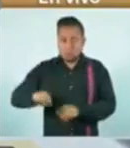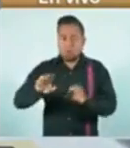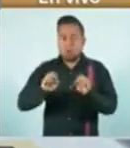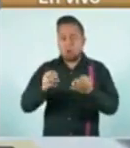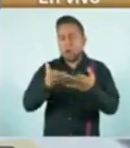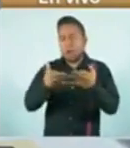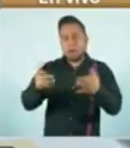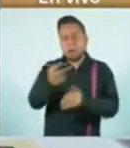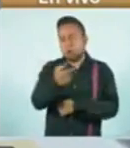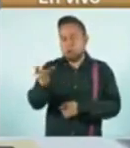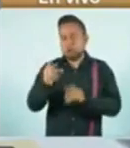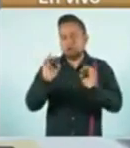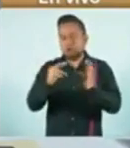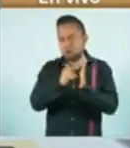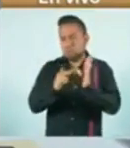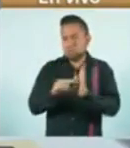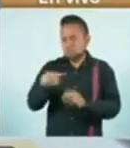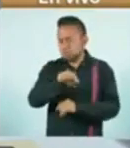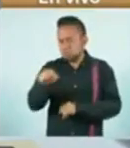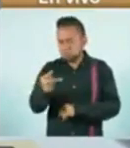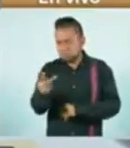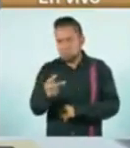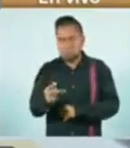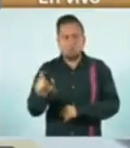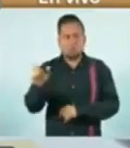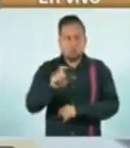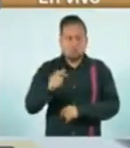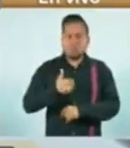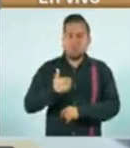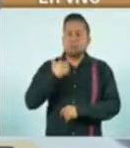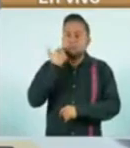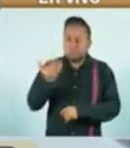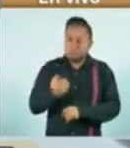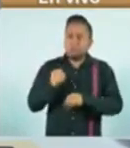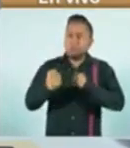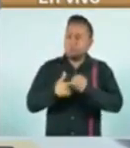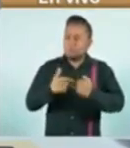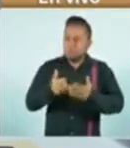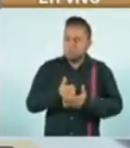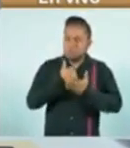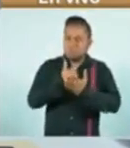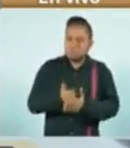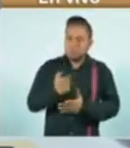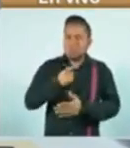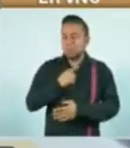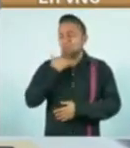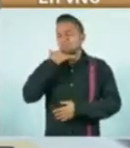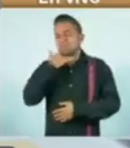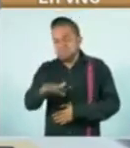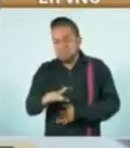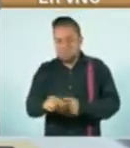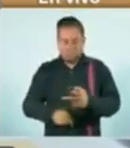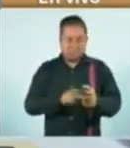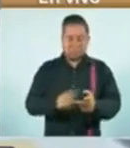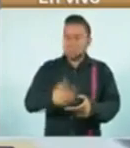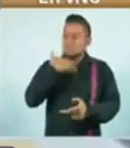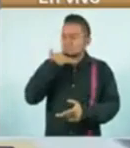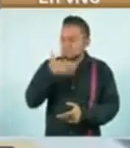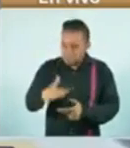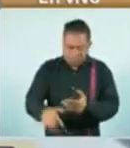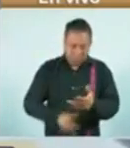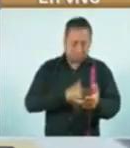que estaban en Huatulco, cada vez que queríamos dar un paso había corrupción, y eso no le gusta al